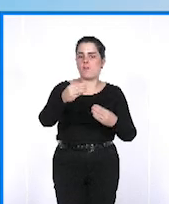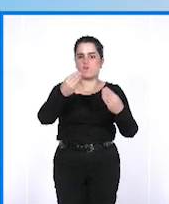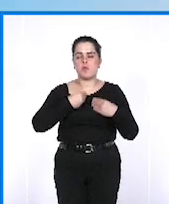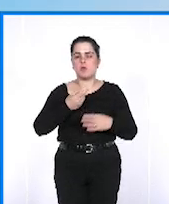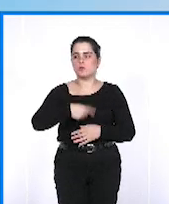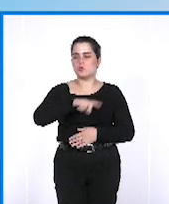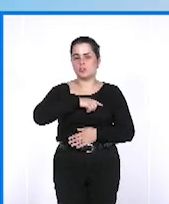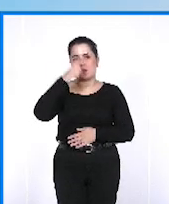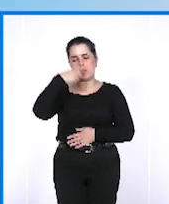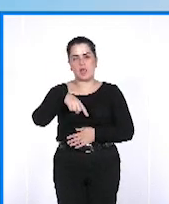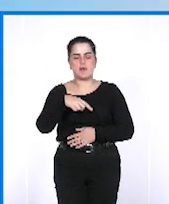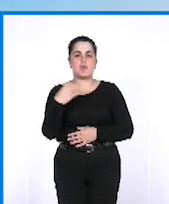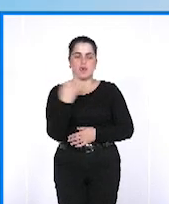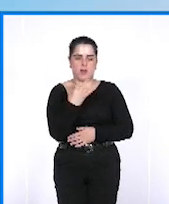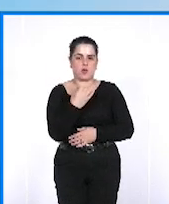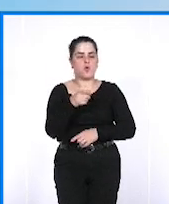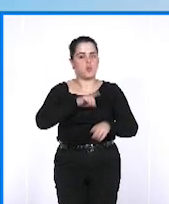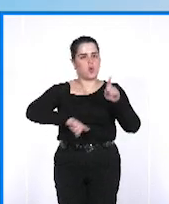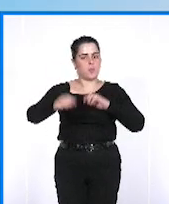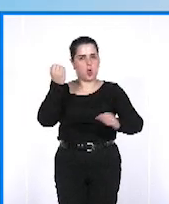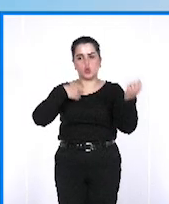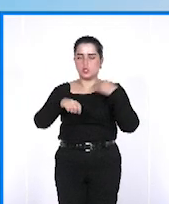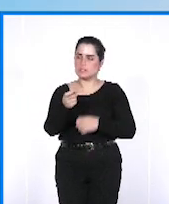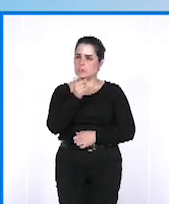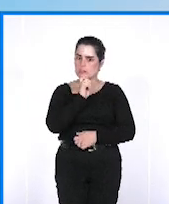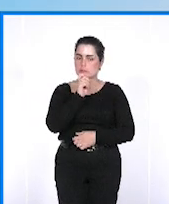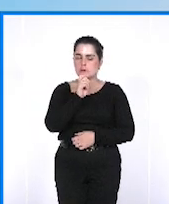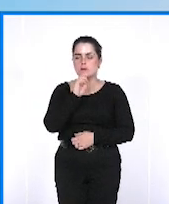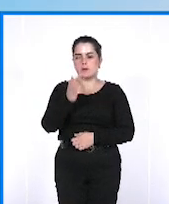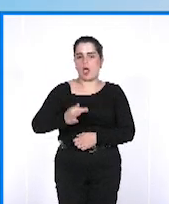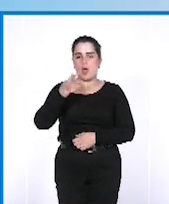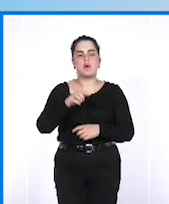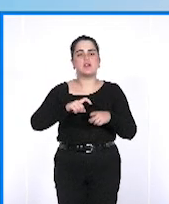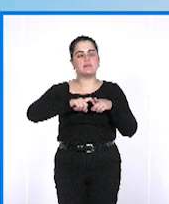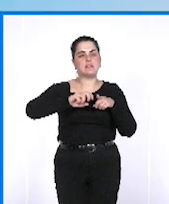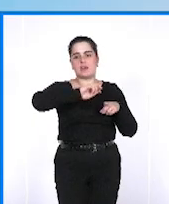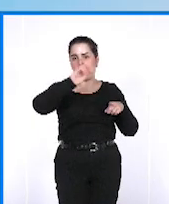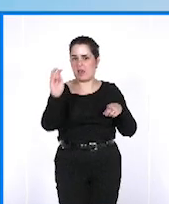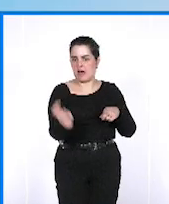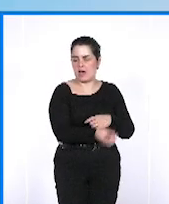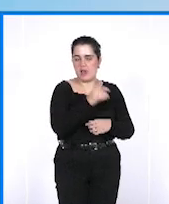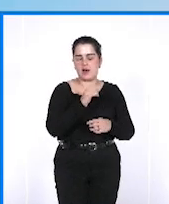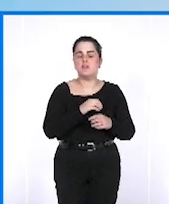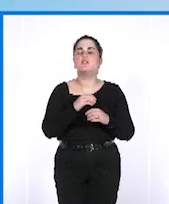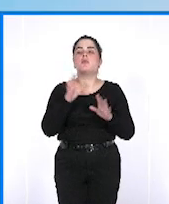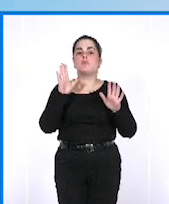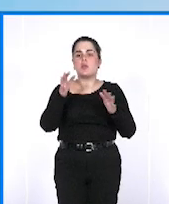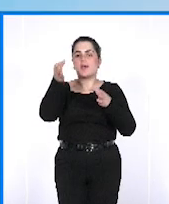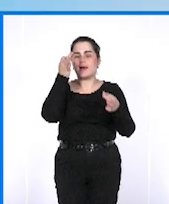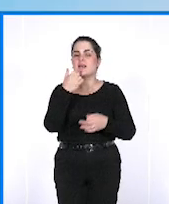problemática conductual es compleja y depende y depende de de muchas variables pero lo que está claro es que los datos